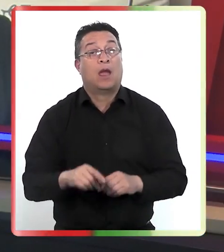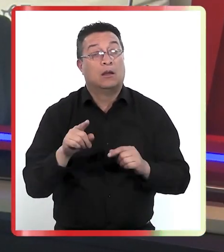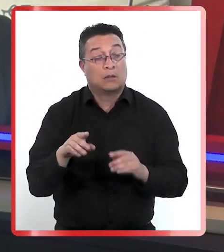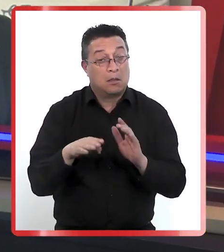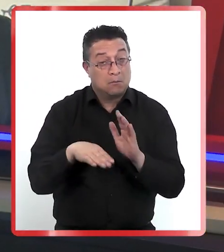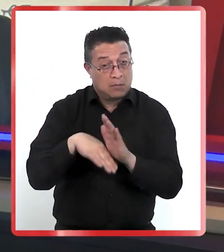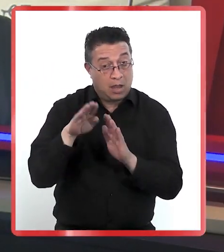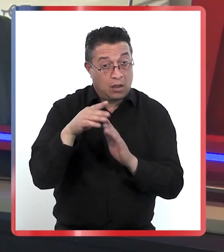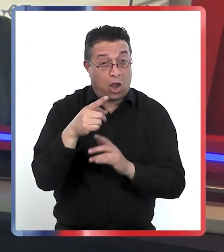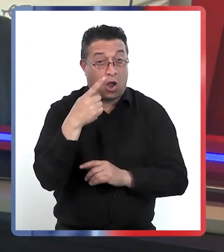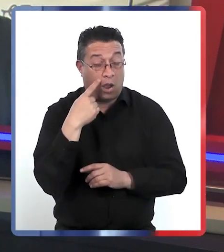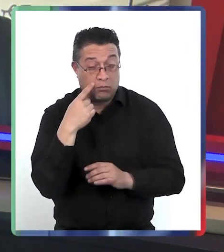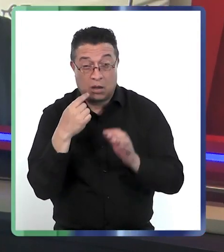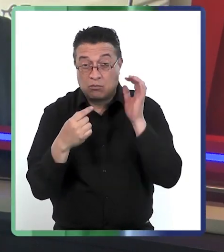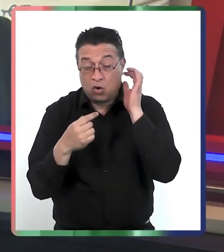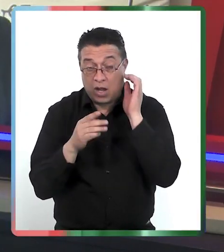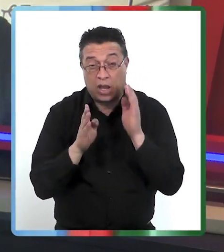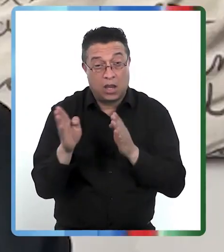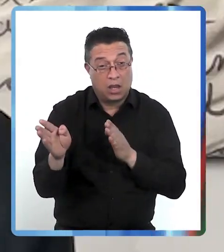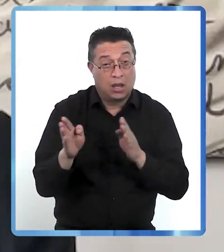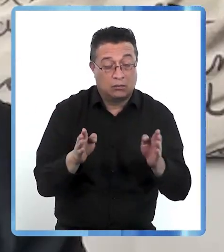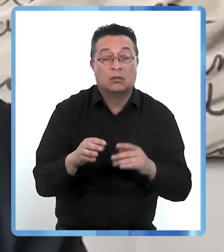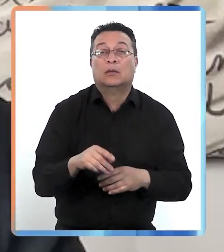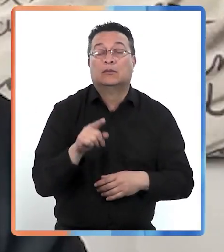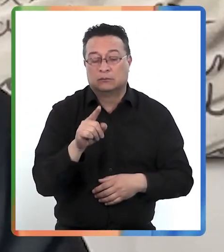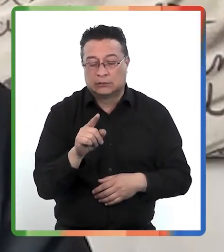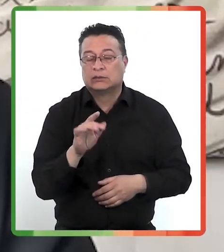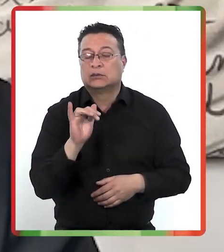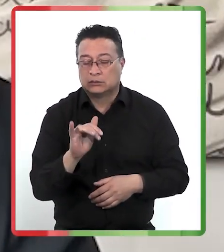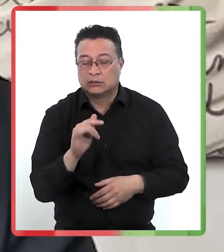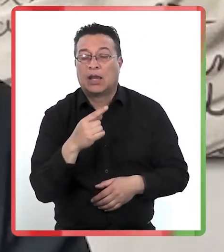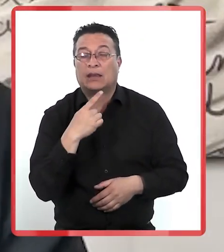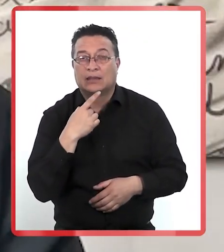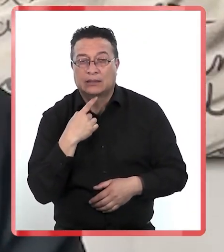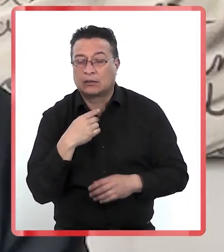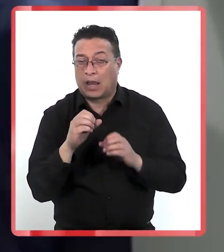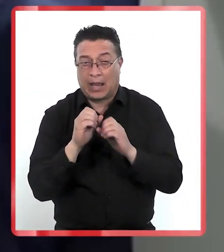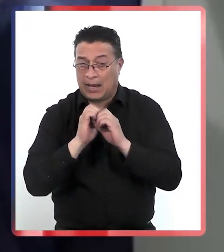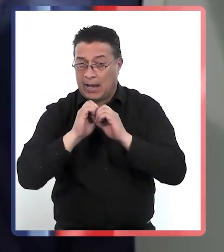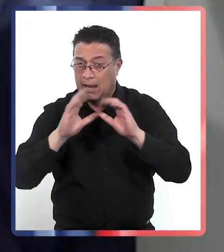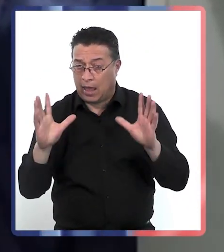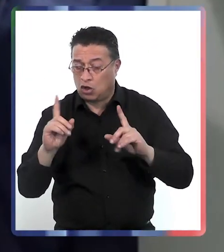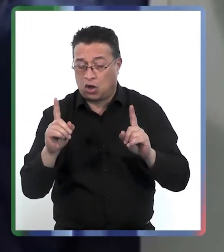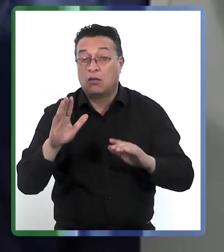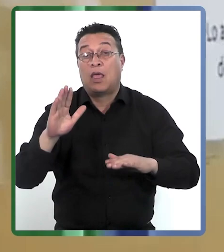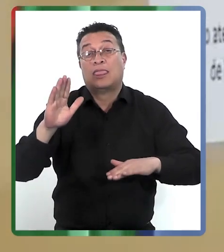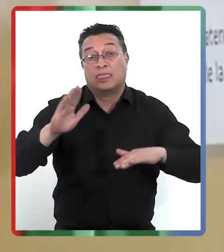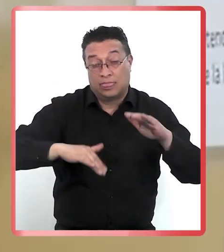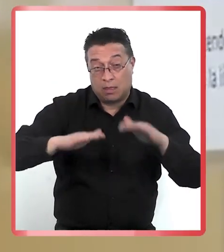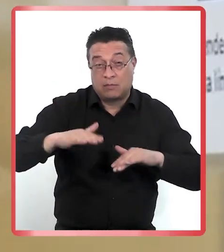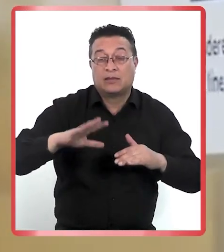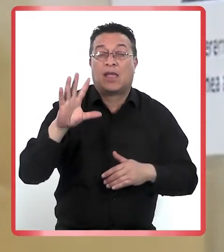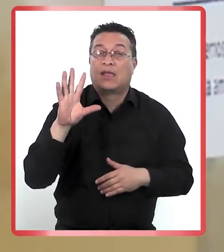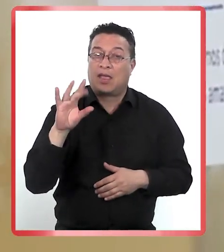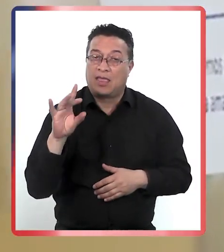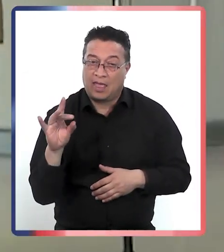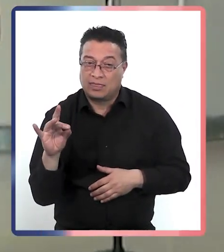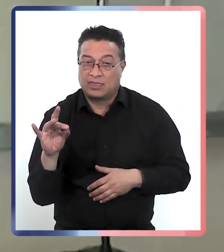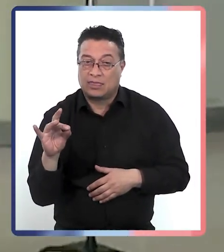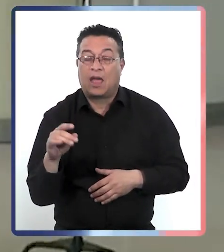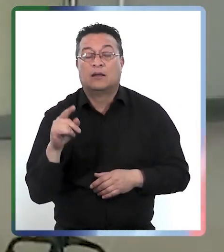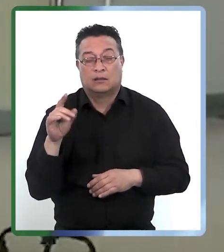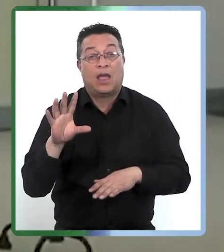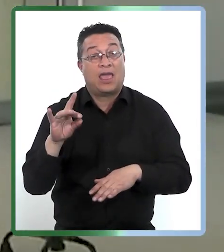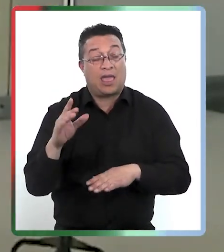mayor prevalencia quizá en hombres o mujeres? Mira, es interesante porque no está tan claro, depende un poco de la edad,